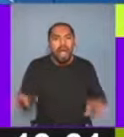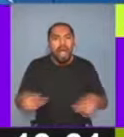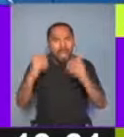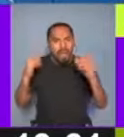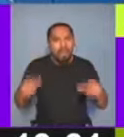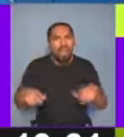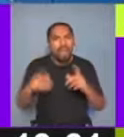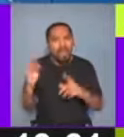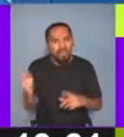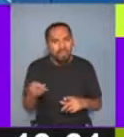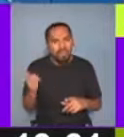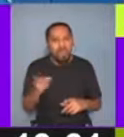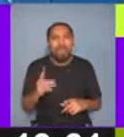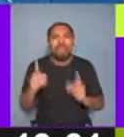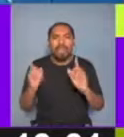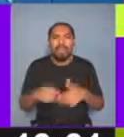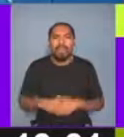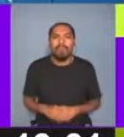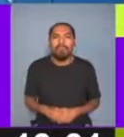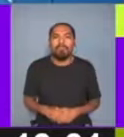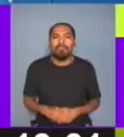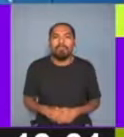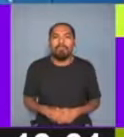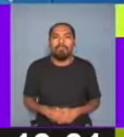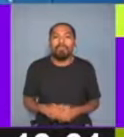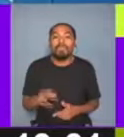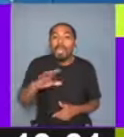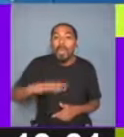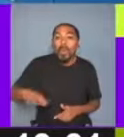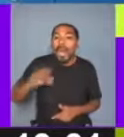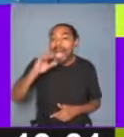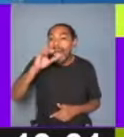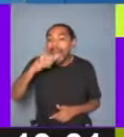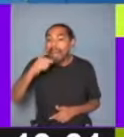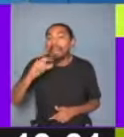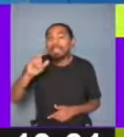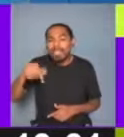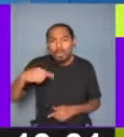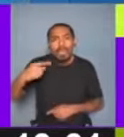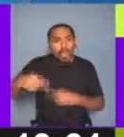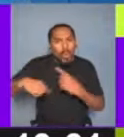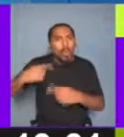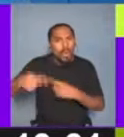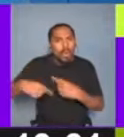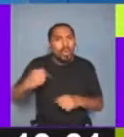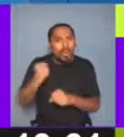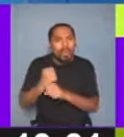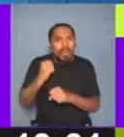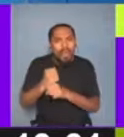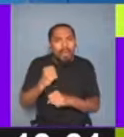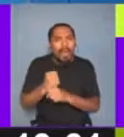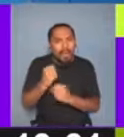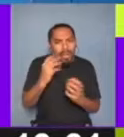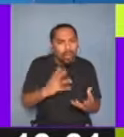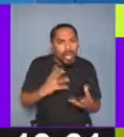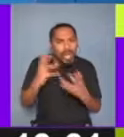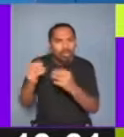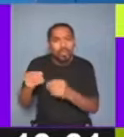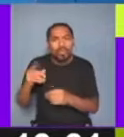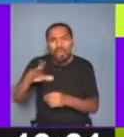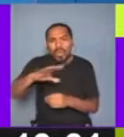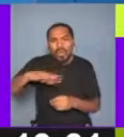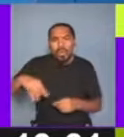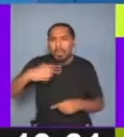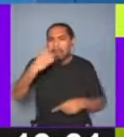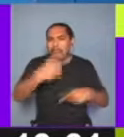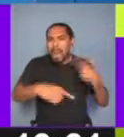intervenido y seguimos también con lo de caimancito que ha quedado de la vez pasada O sea que este se están trabajando en todos